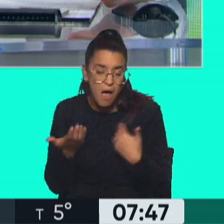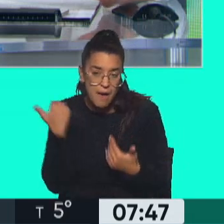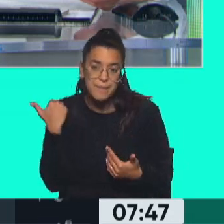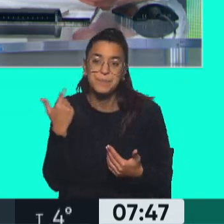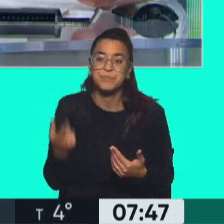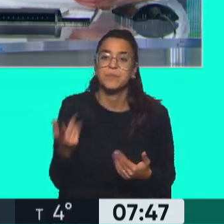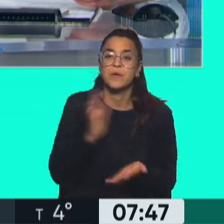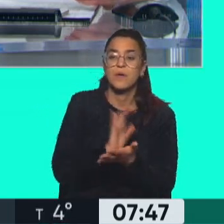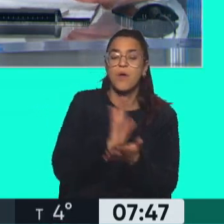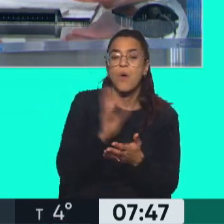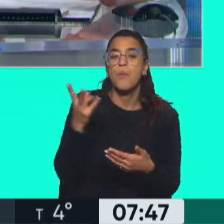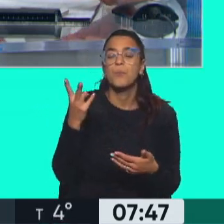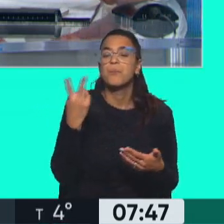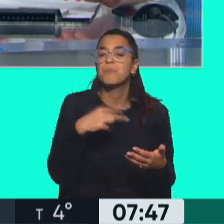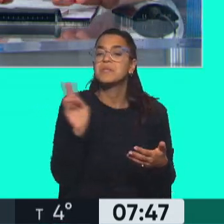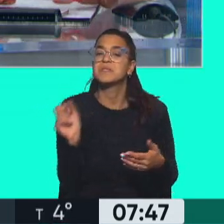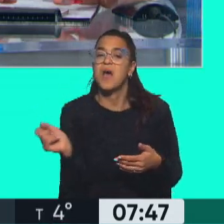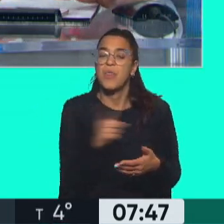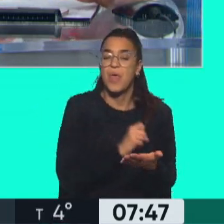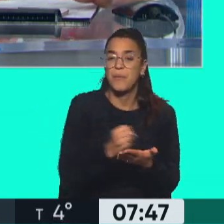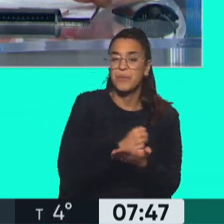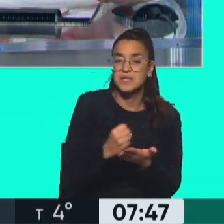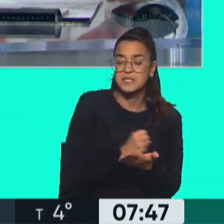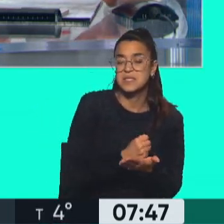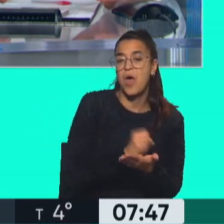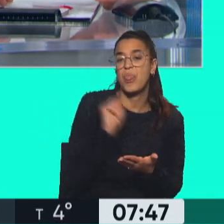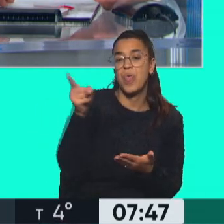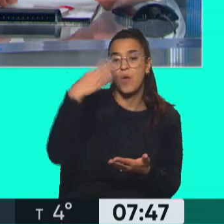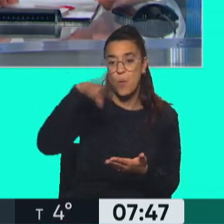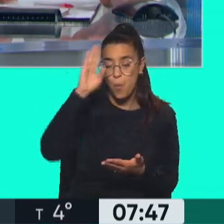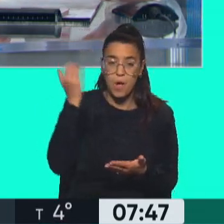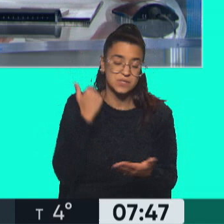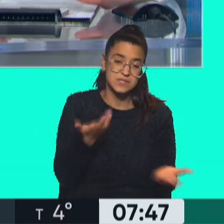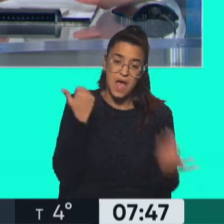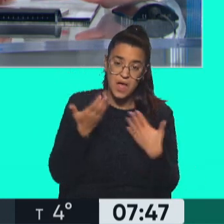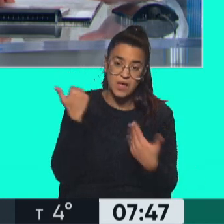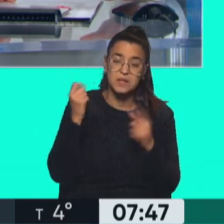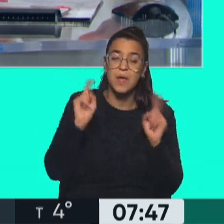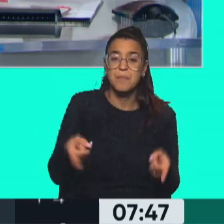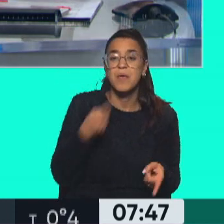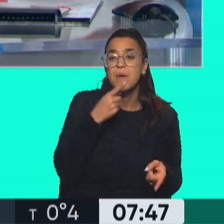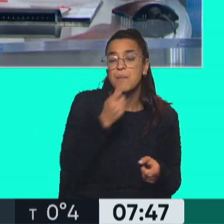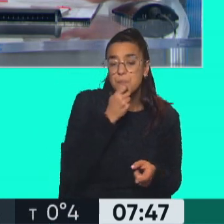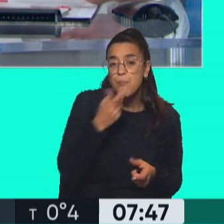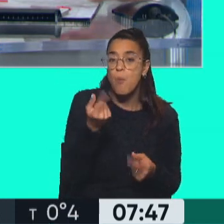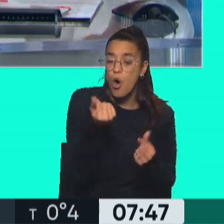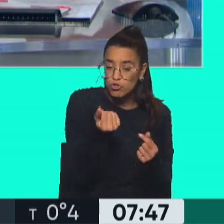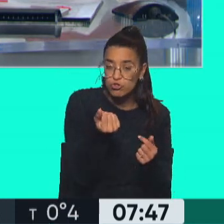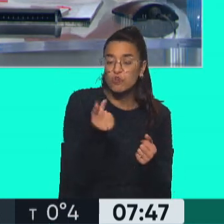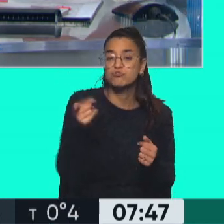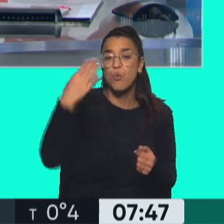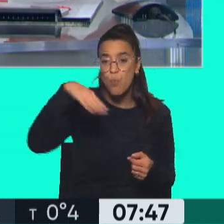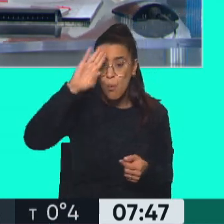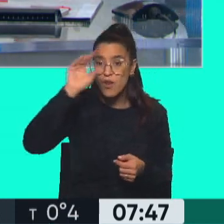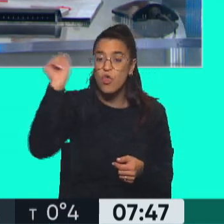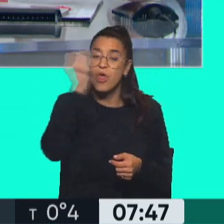flexibilizado los visados para los cubanos y también se había eliminado el límite para las remesas, es decir, estos montos que los cubanos